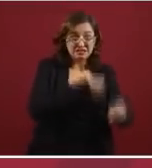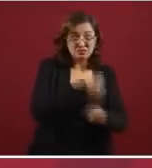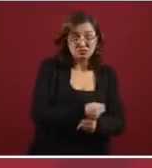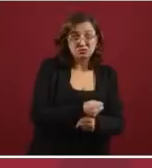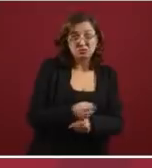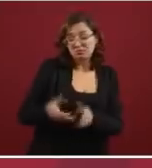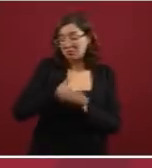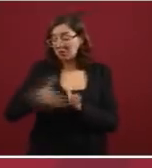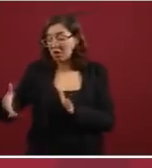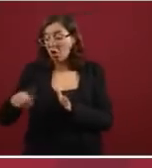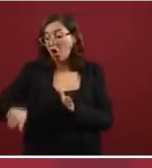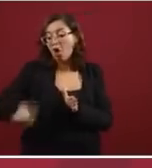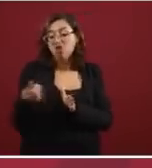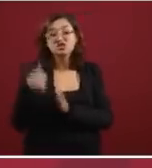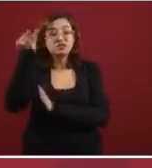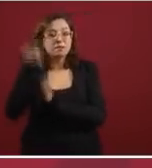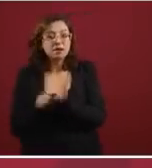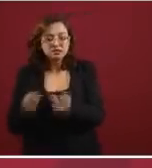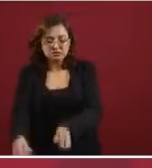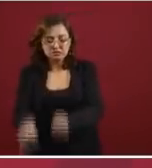se logra revertir.